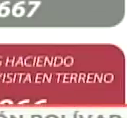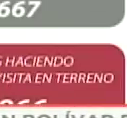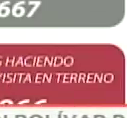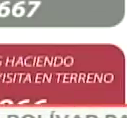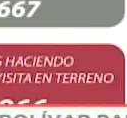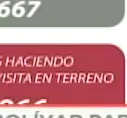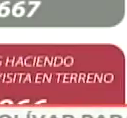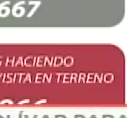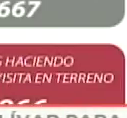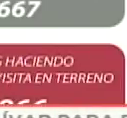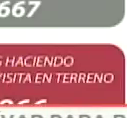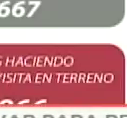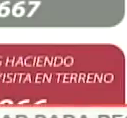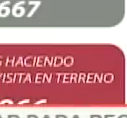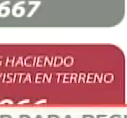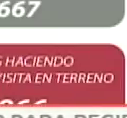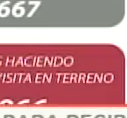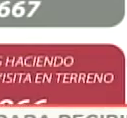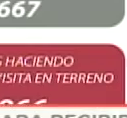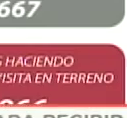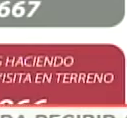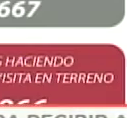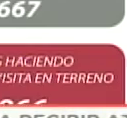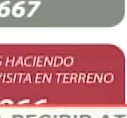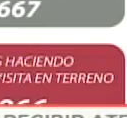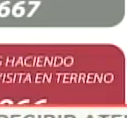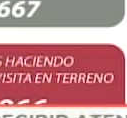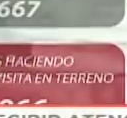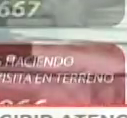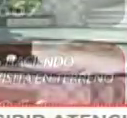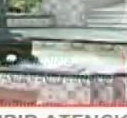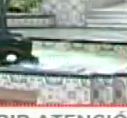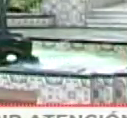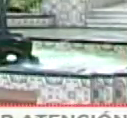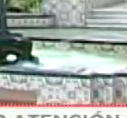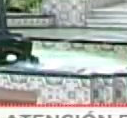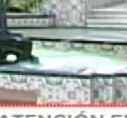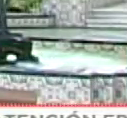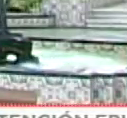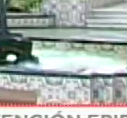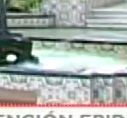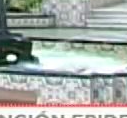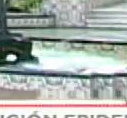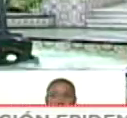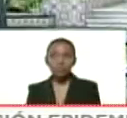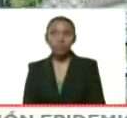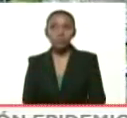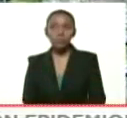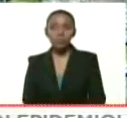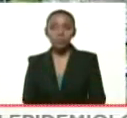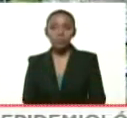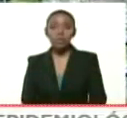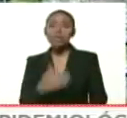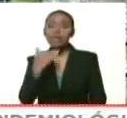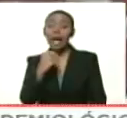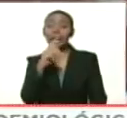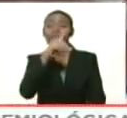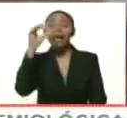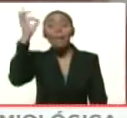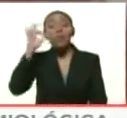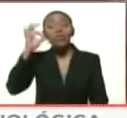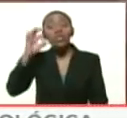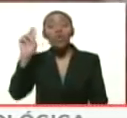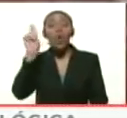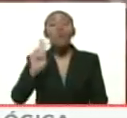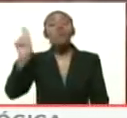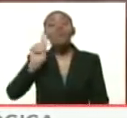los trabajos científicos y en el protocolo de la Organización Mundial de la Salud. Esto quiere decir que casi el 100% de los usuarios